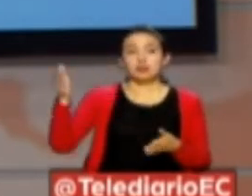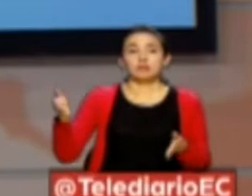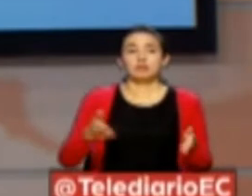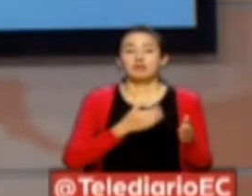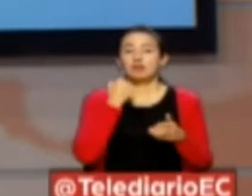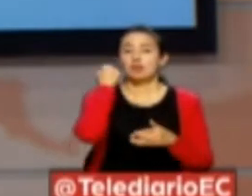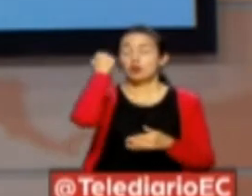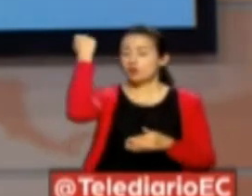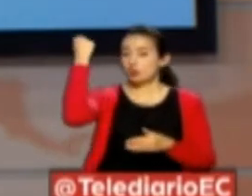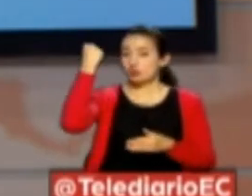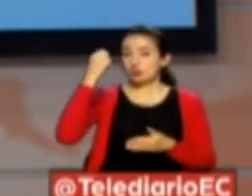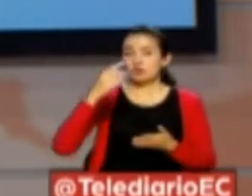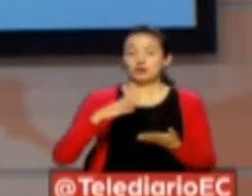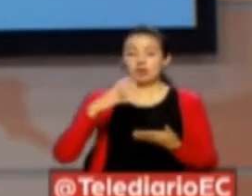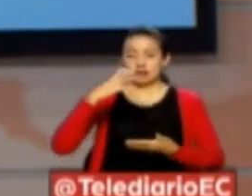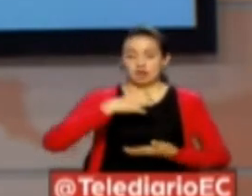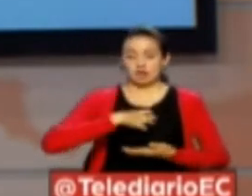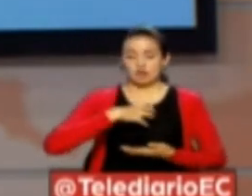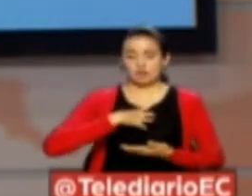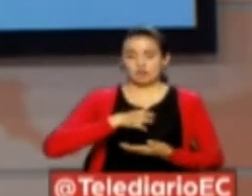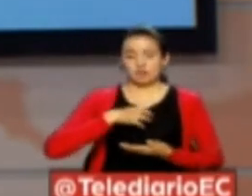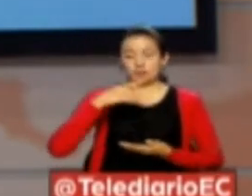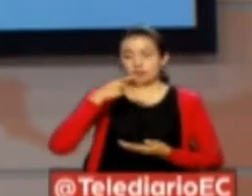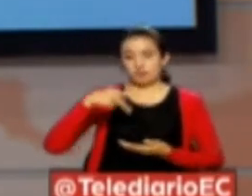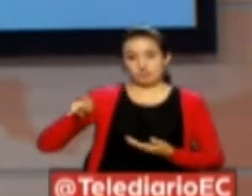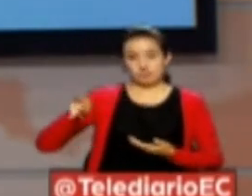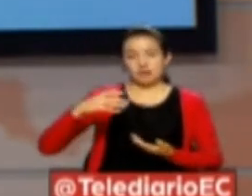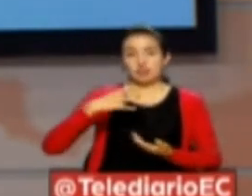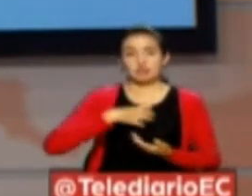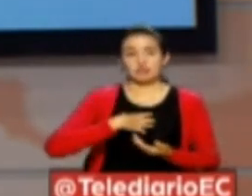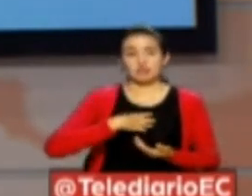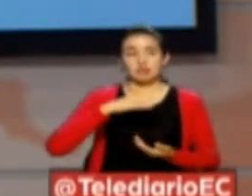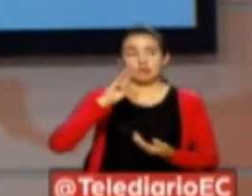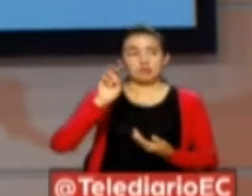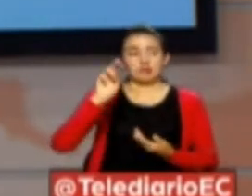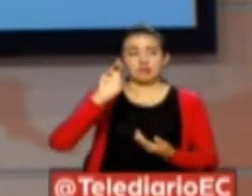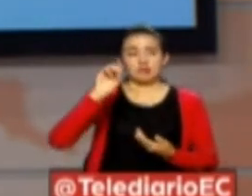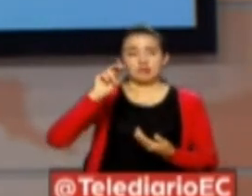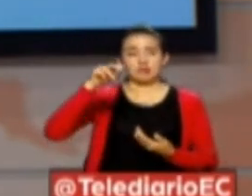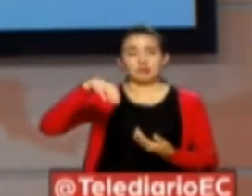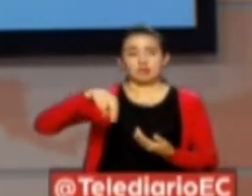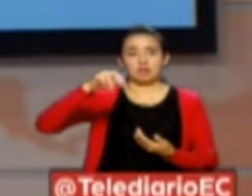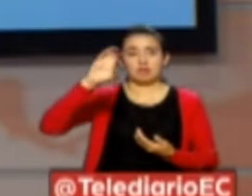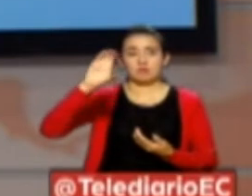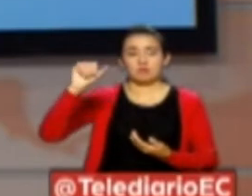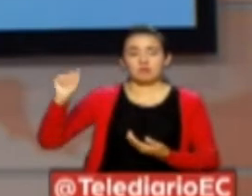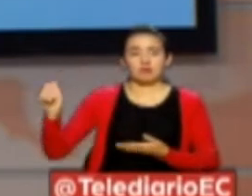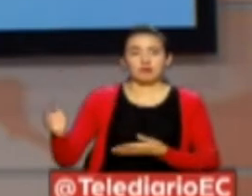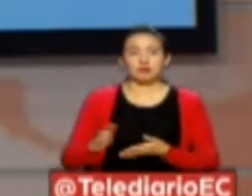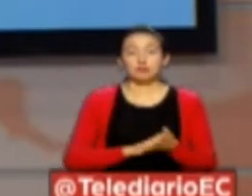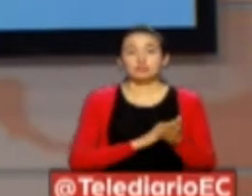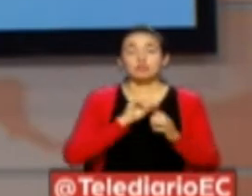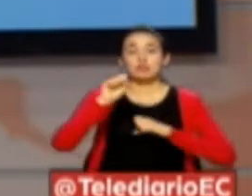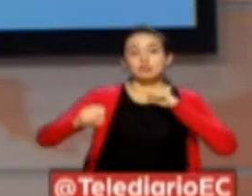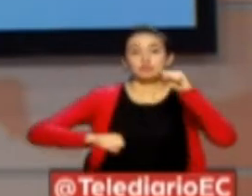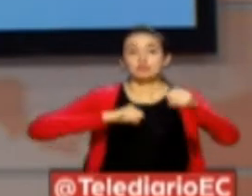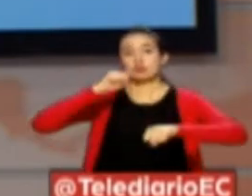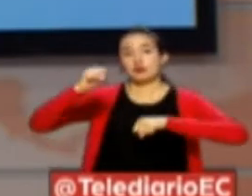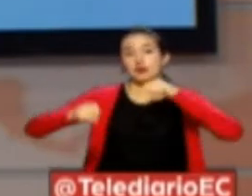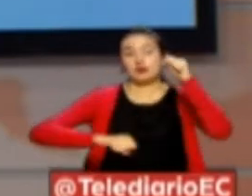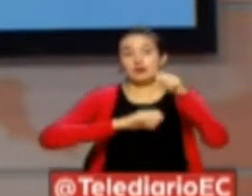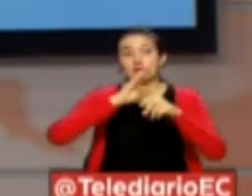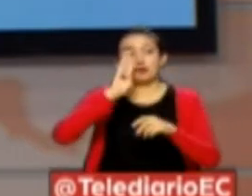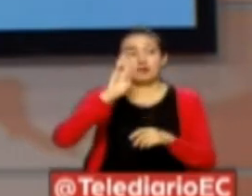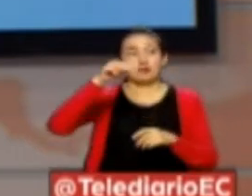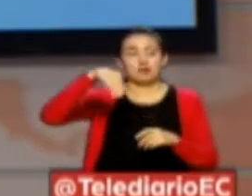logramos medallas de plata también en aguas abiertas medallas de bronce en aguas abiertas y también el bmx una disciplina ciclismo en la